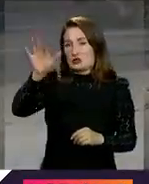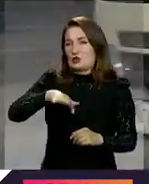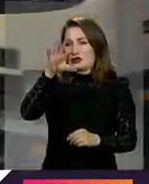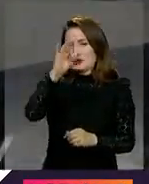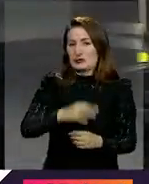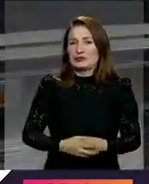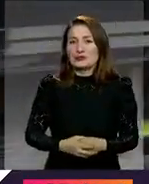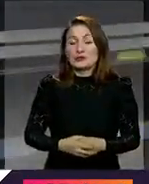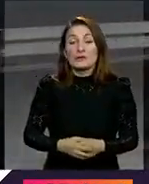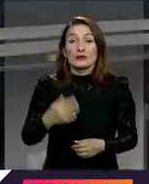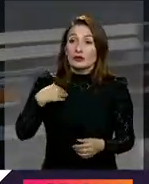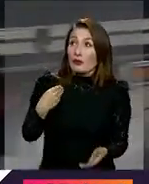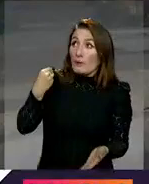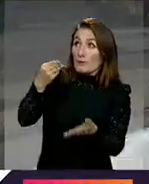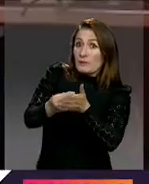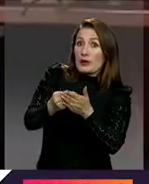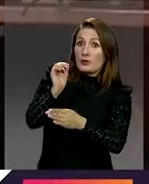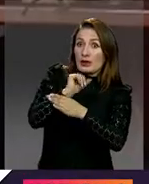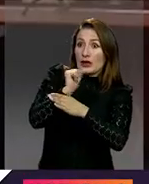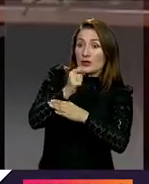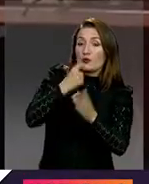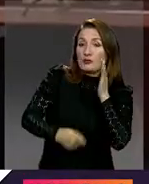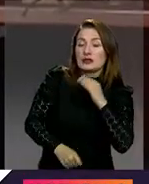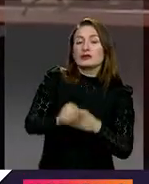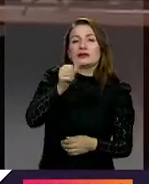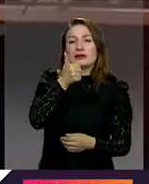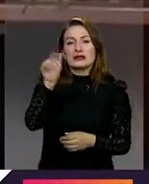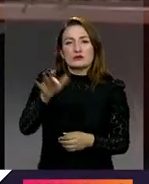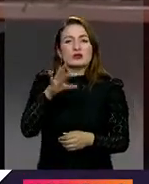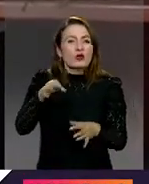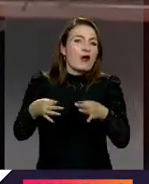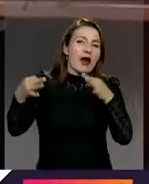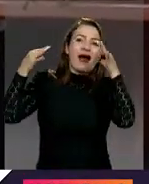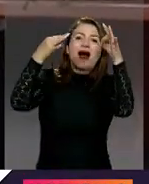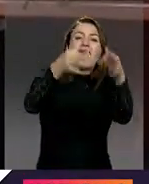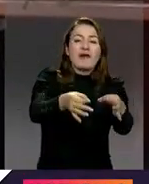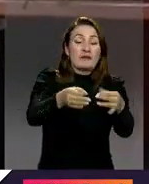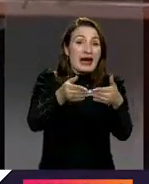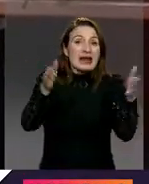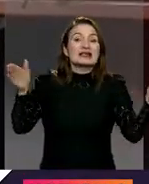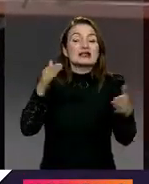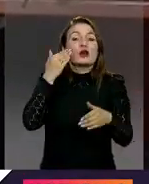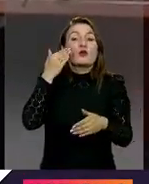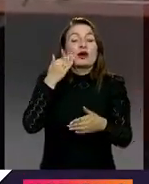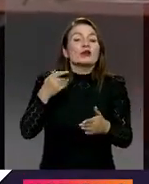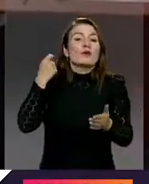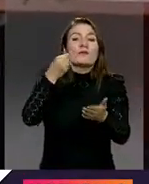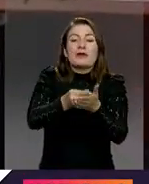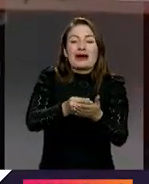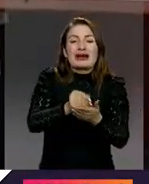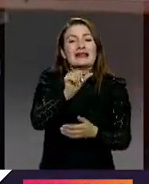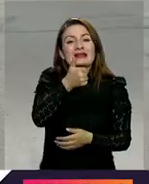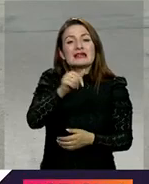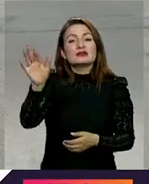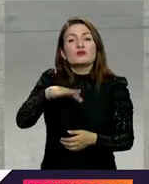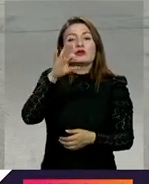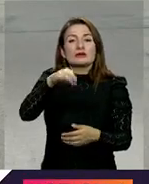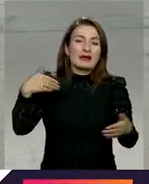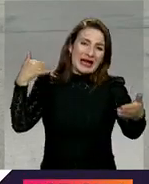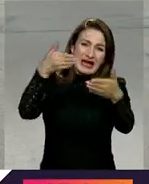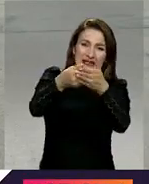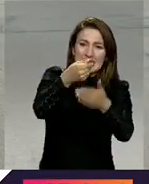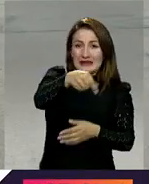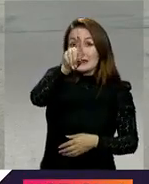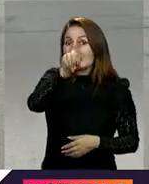contribuyentes podrán acceder a los descuentos. Hemos ampliado el plazo para el pago del impuesto de vehículos con un 10% de descuento hasta